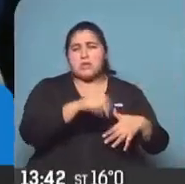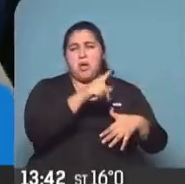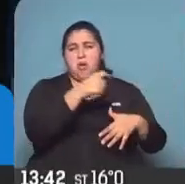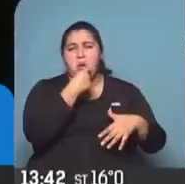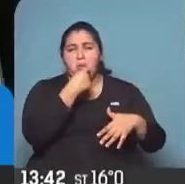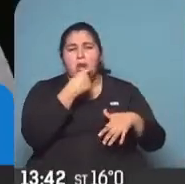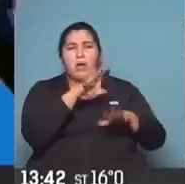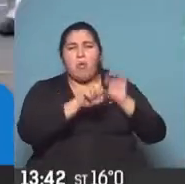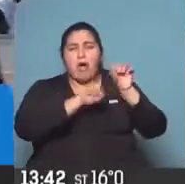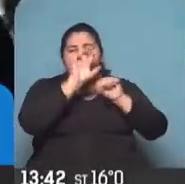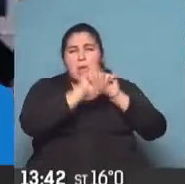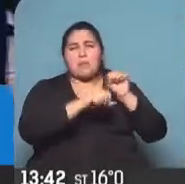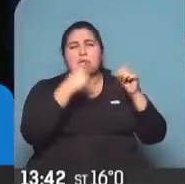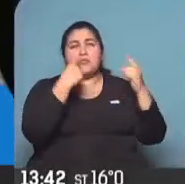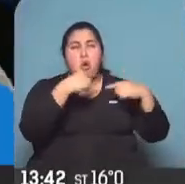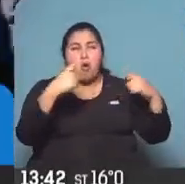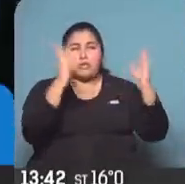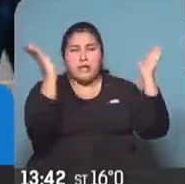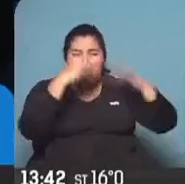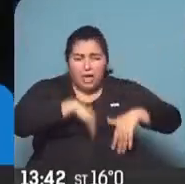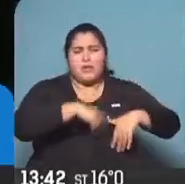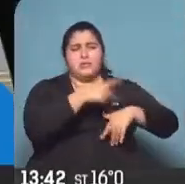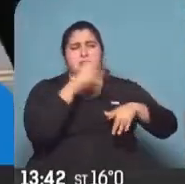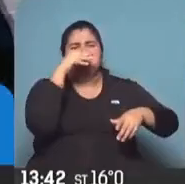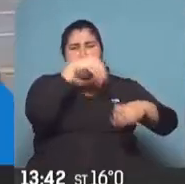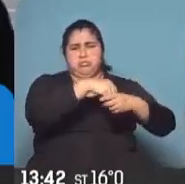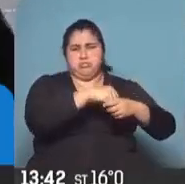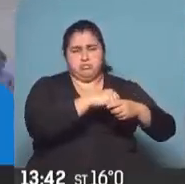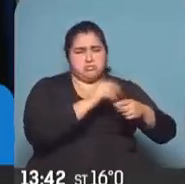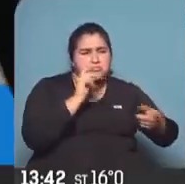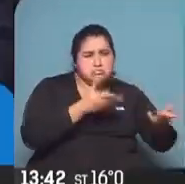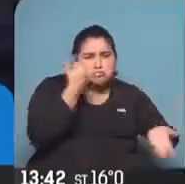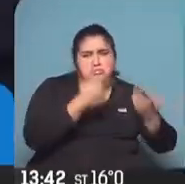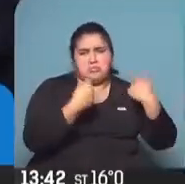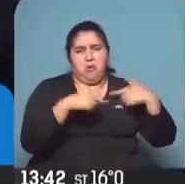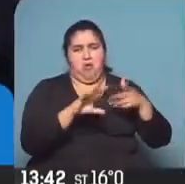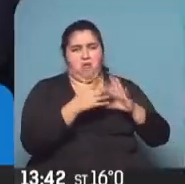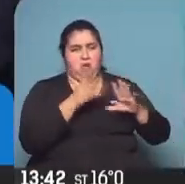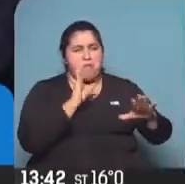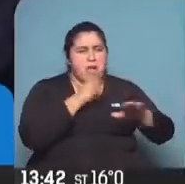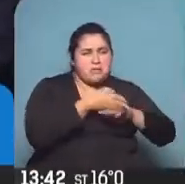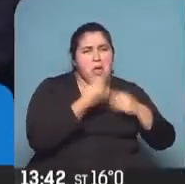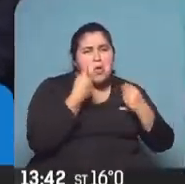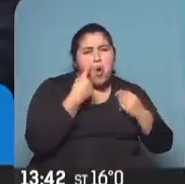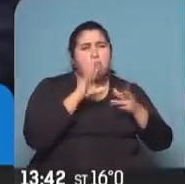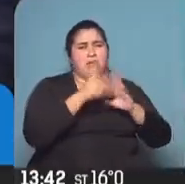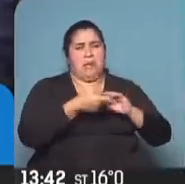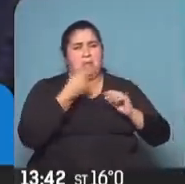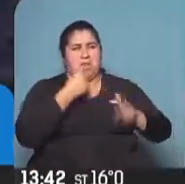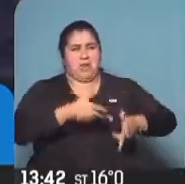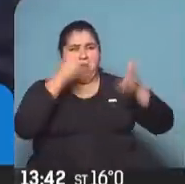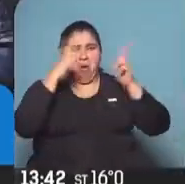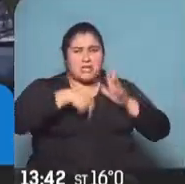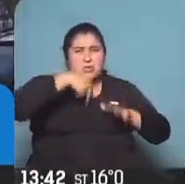calamar vientos derrumbes que siento por ravel ingreso y egreso en alturas en edificios y equipos